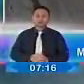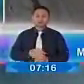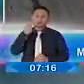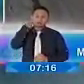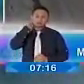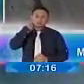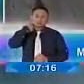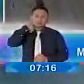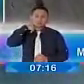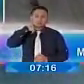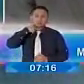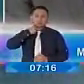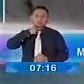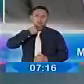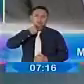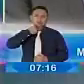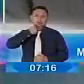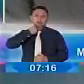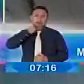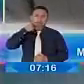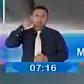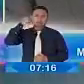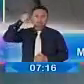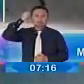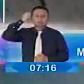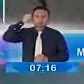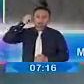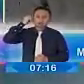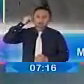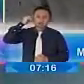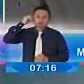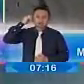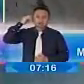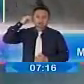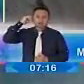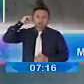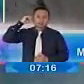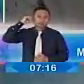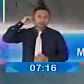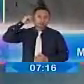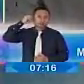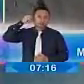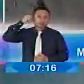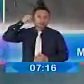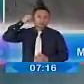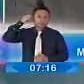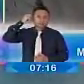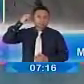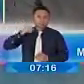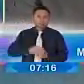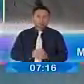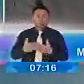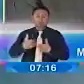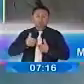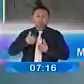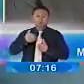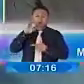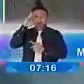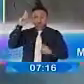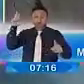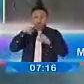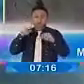Un resultado favorable. Fuimos con una misión concreta que es obtener y fijar la